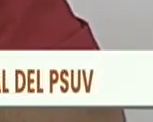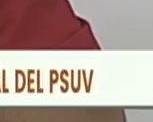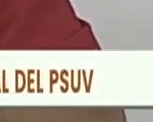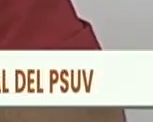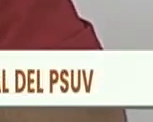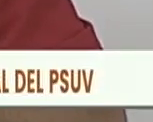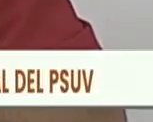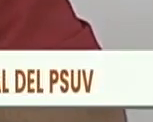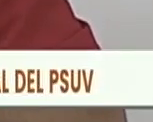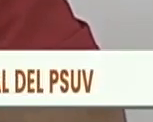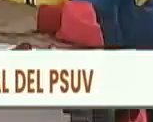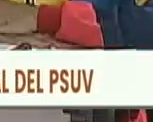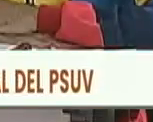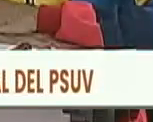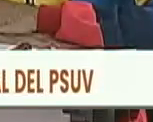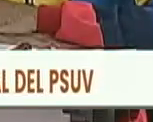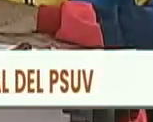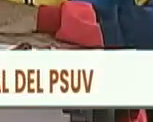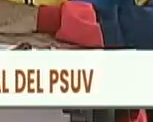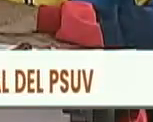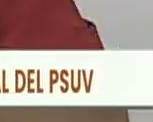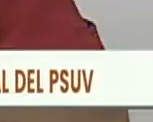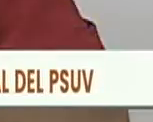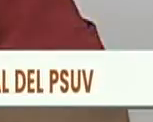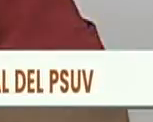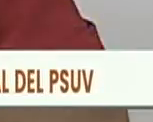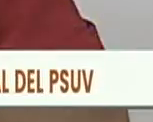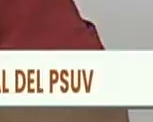son en junio estamos listos.